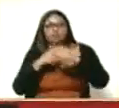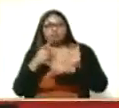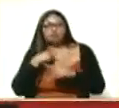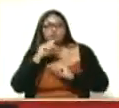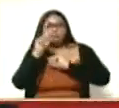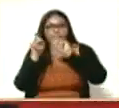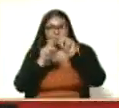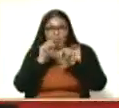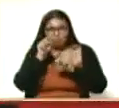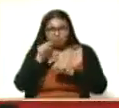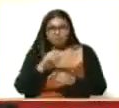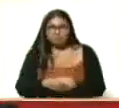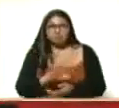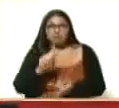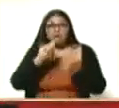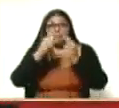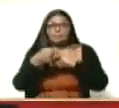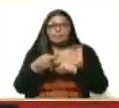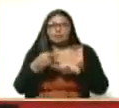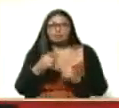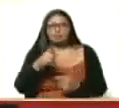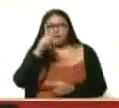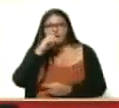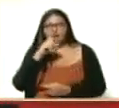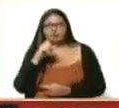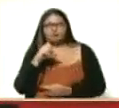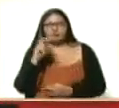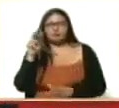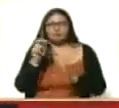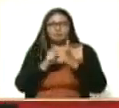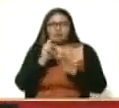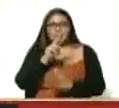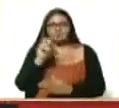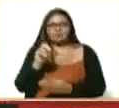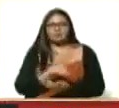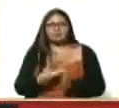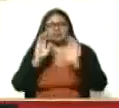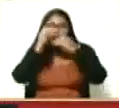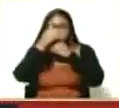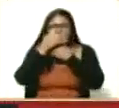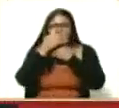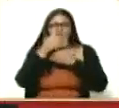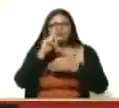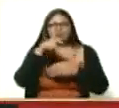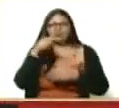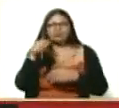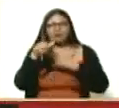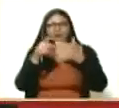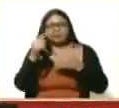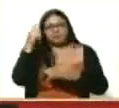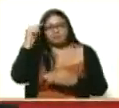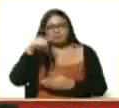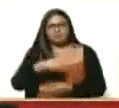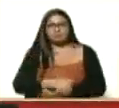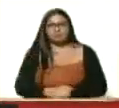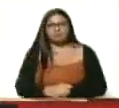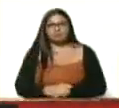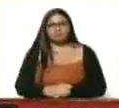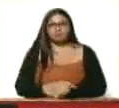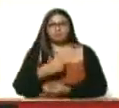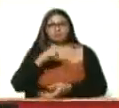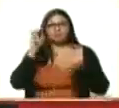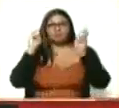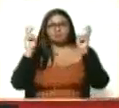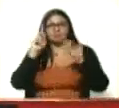pregunto, ¿eso ha cambiado desde el año 2020 cuando fue secuestrado Alex Saab hasta el día de hoy en relación a este tema de Alex Saab?